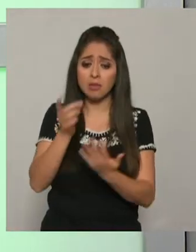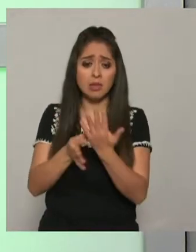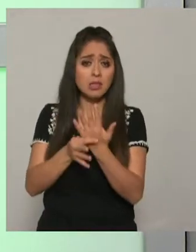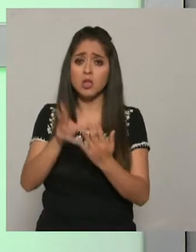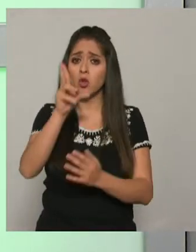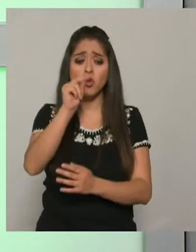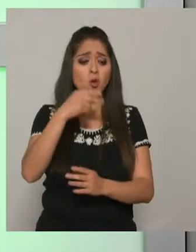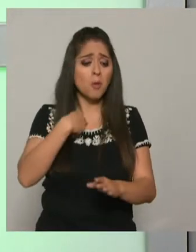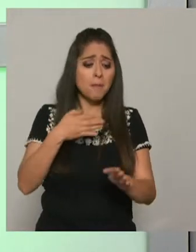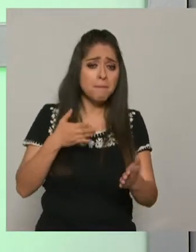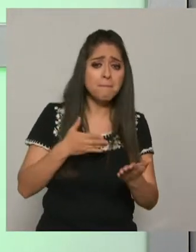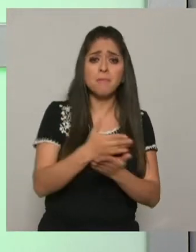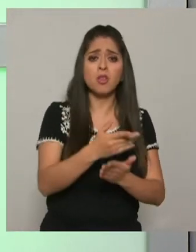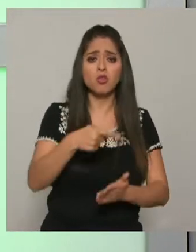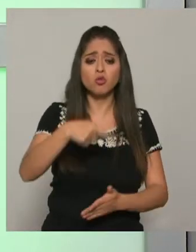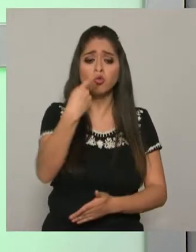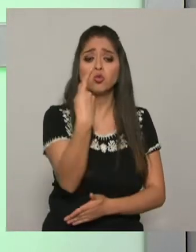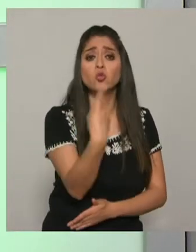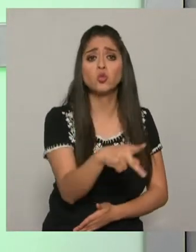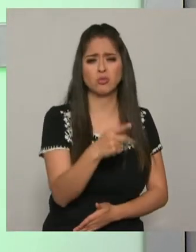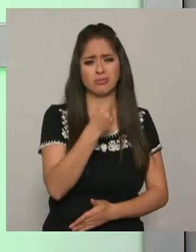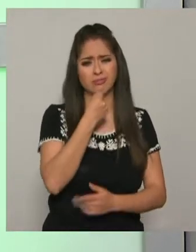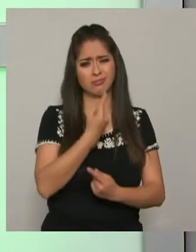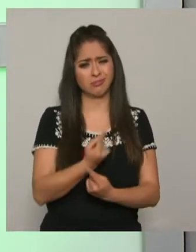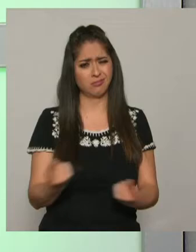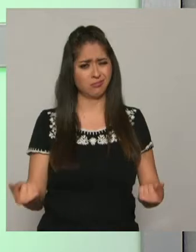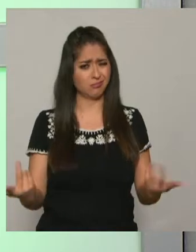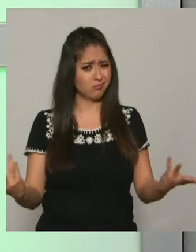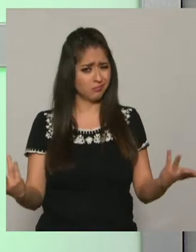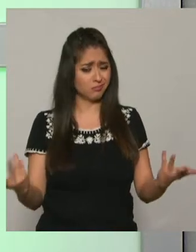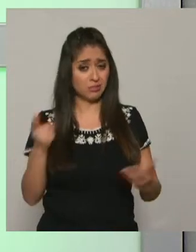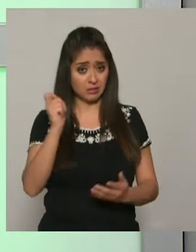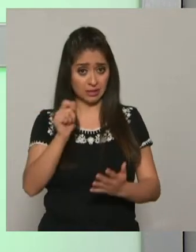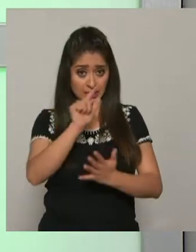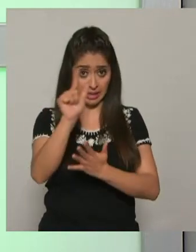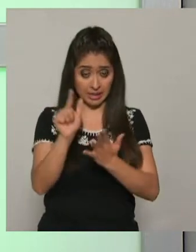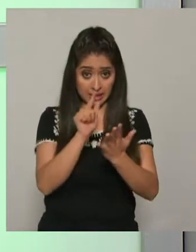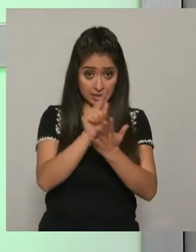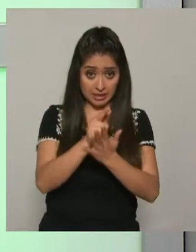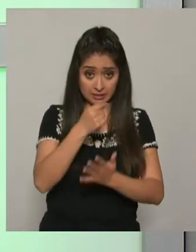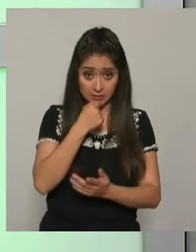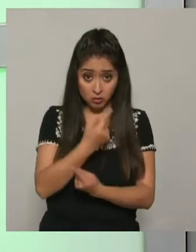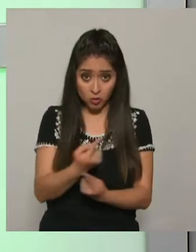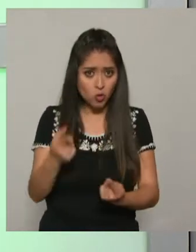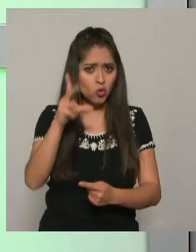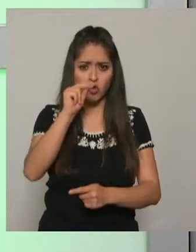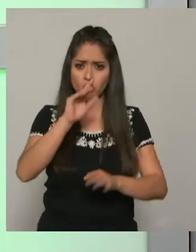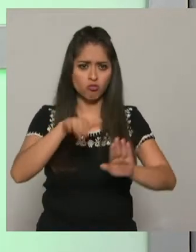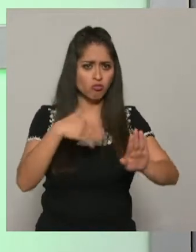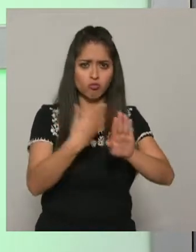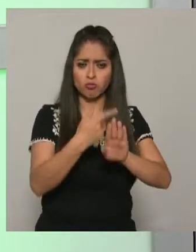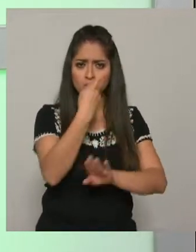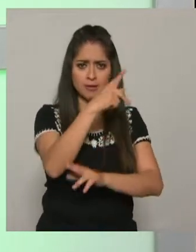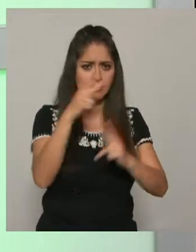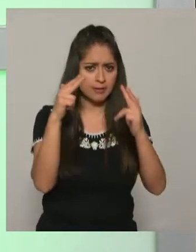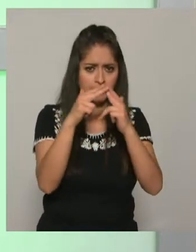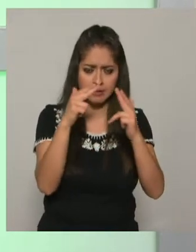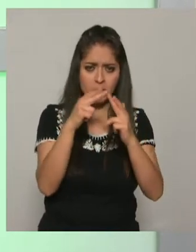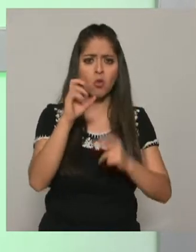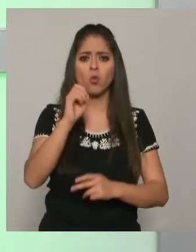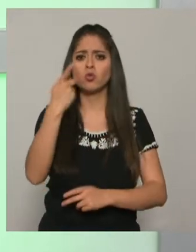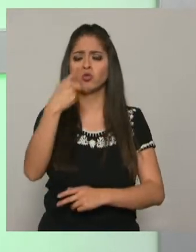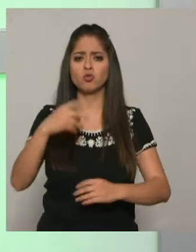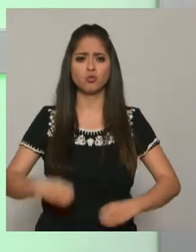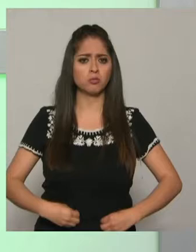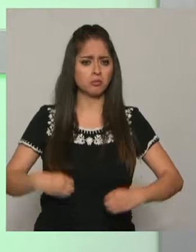Por ello, les decimos con claridad y firmeza, la Ley de Infancias Trans no atenta contra las creencias religiosas ni sus normas de vida, tampoco tiene